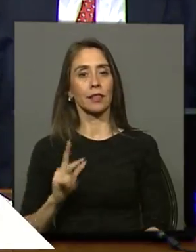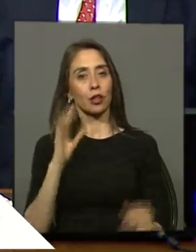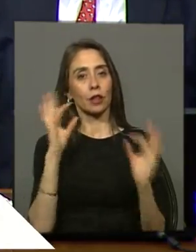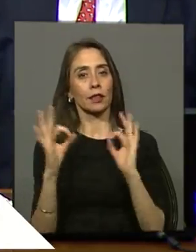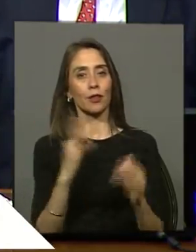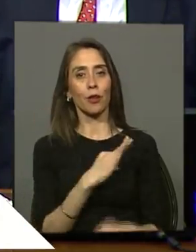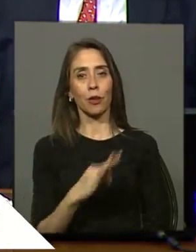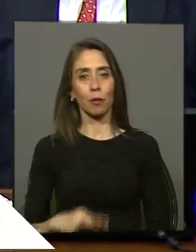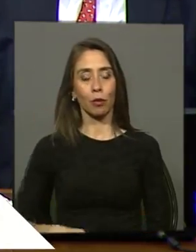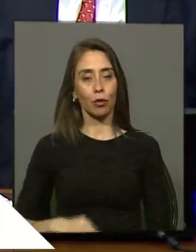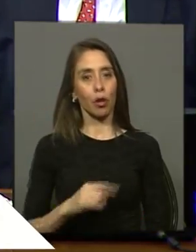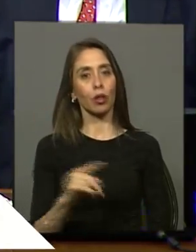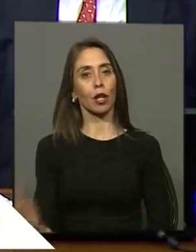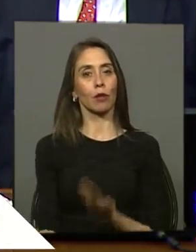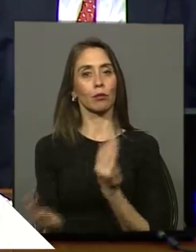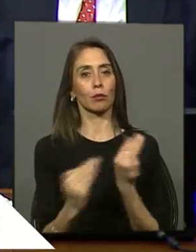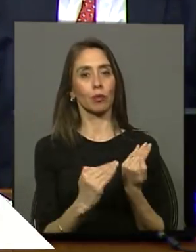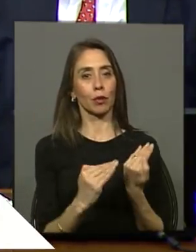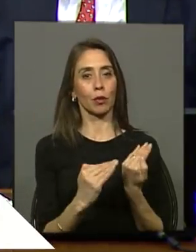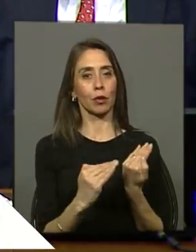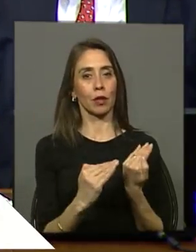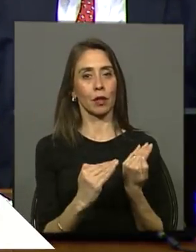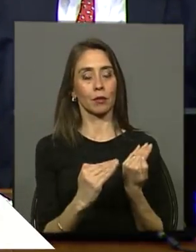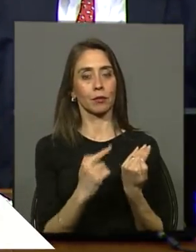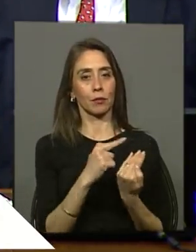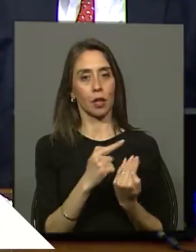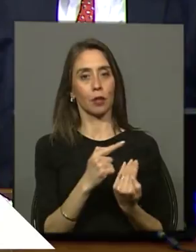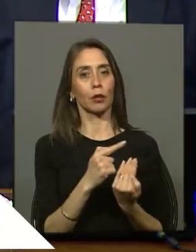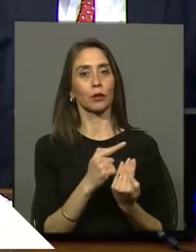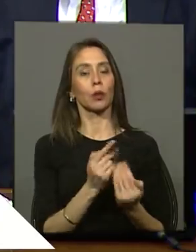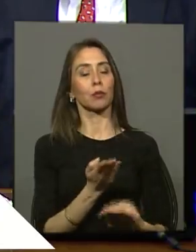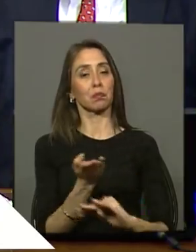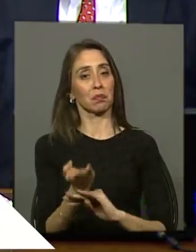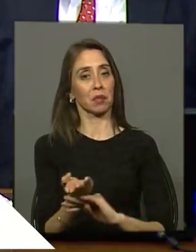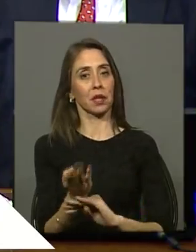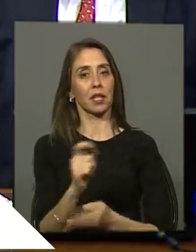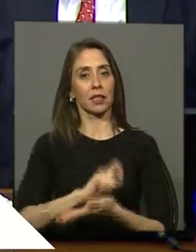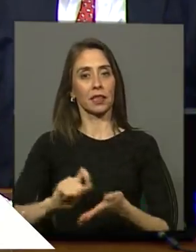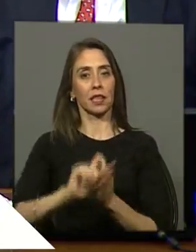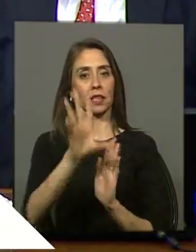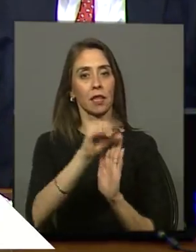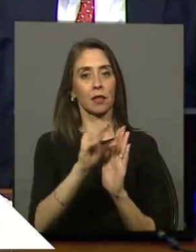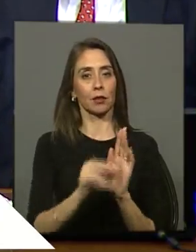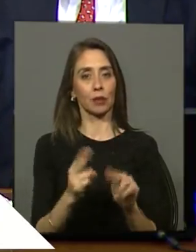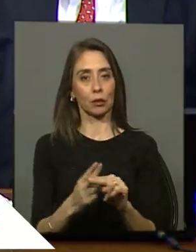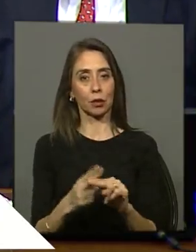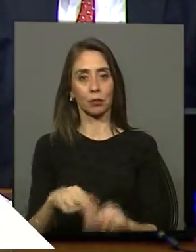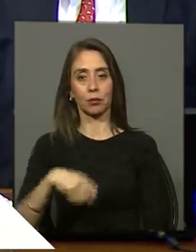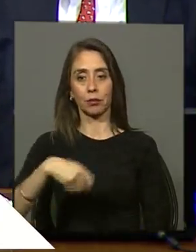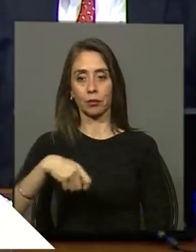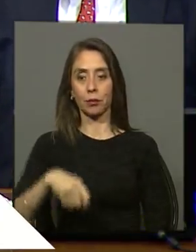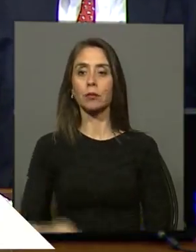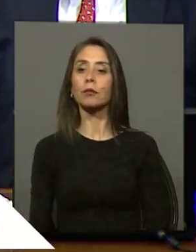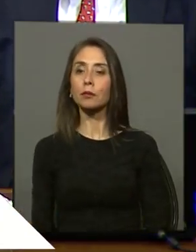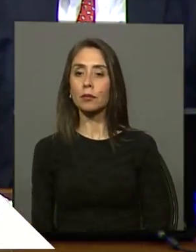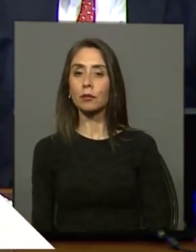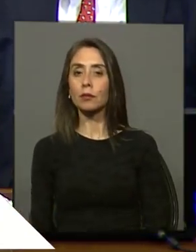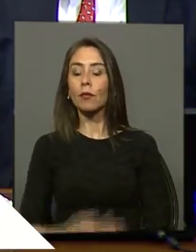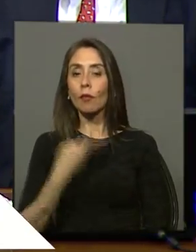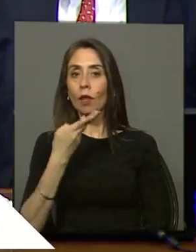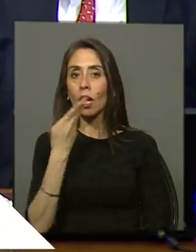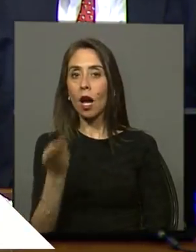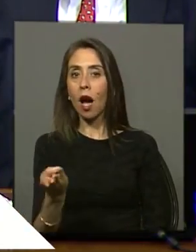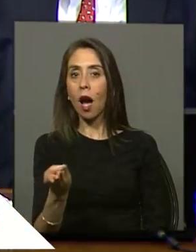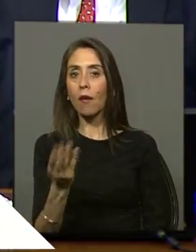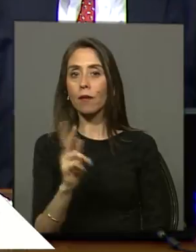parlamentarias que adhieren a vuestra presentación y que la secretaría ha tomado de vida nota inmediatamente damos la palabra